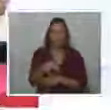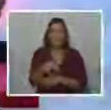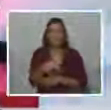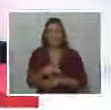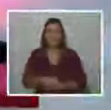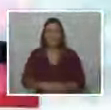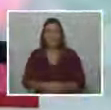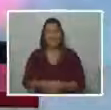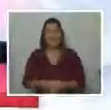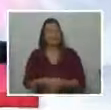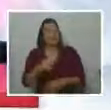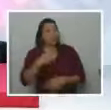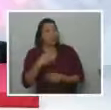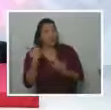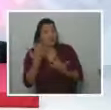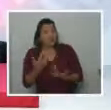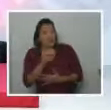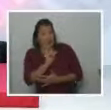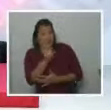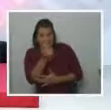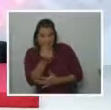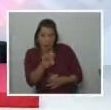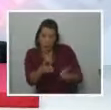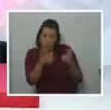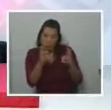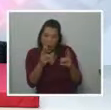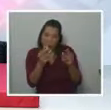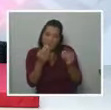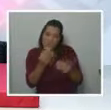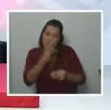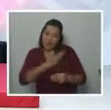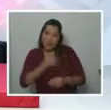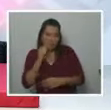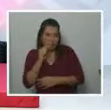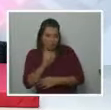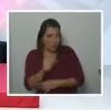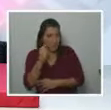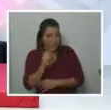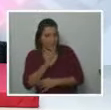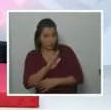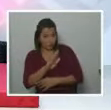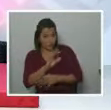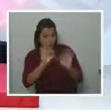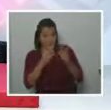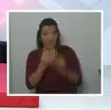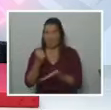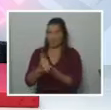400 mil colones. Glenford, yo espero que esa platita sea de mucho beneficio para usted, para su familia. Amén. Que me le